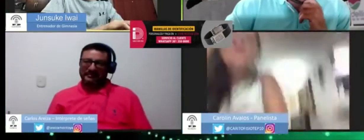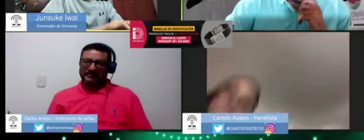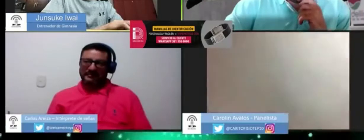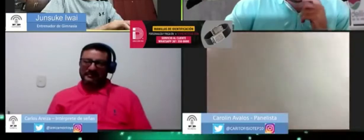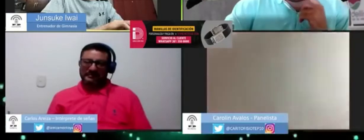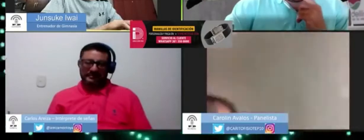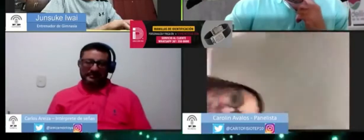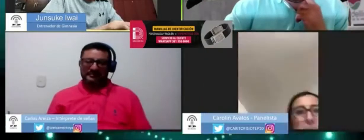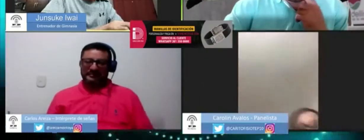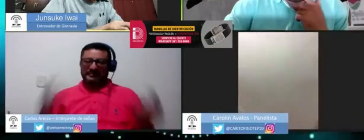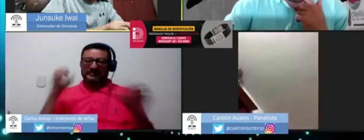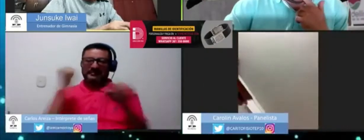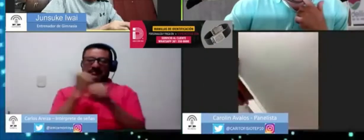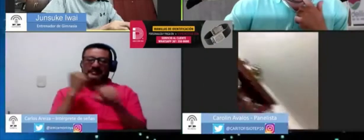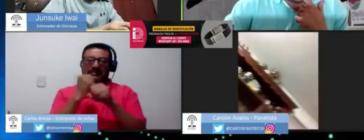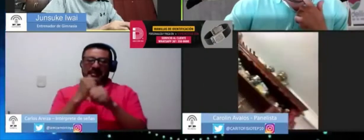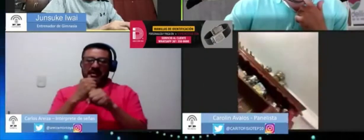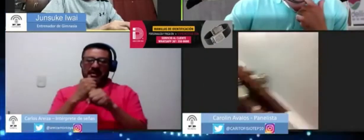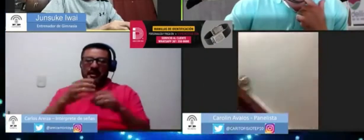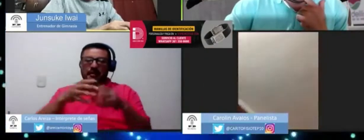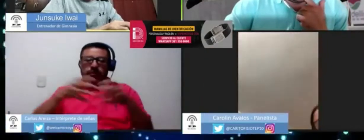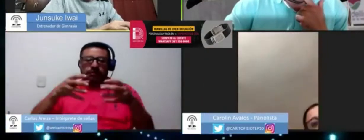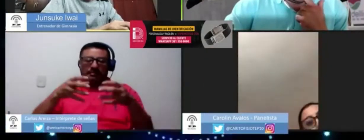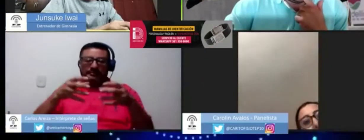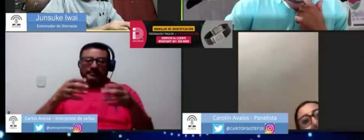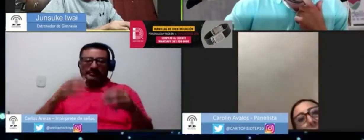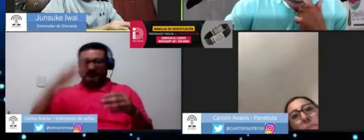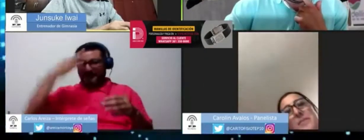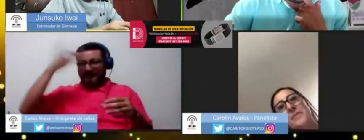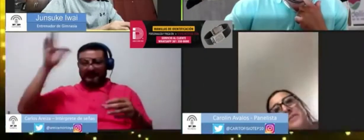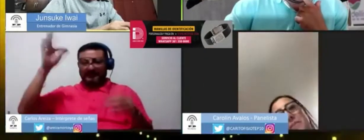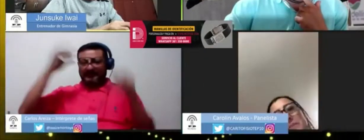un equipo grande, es posible